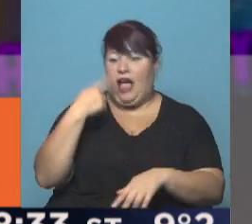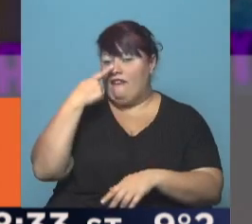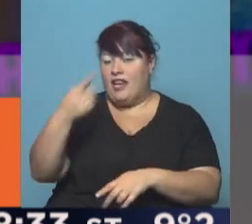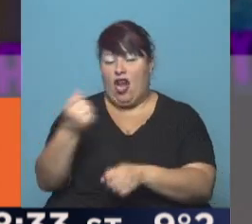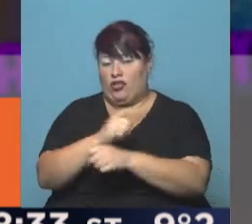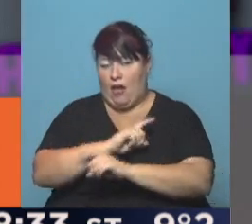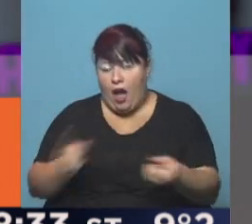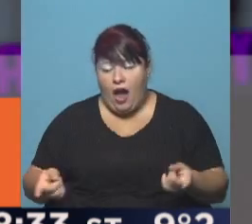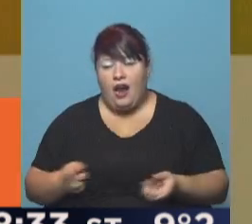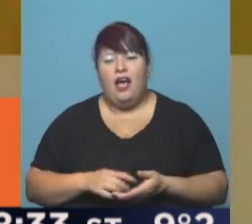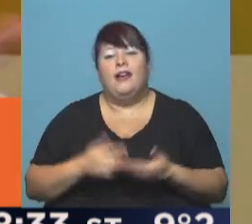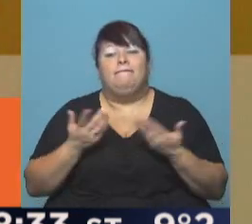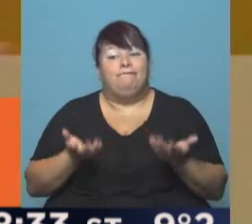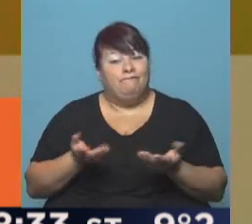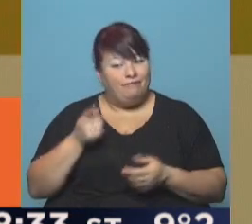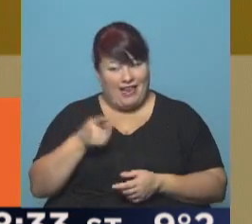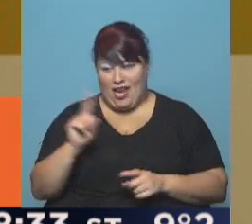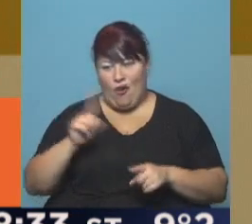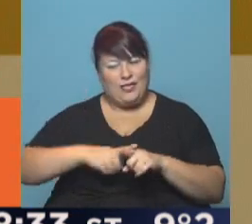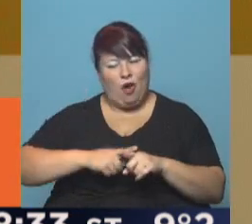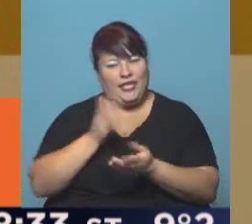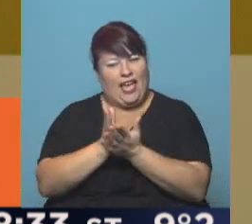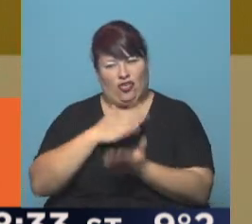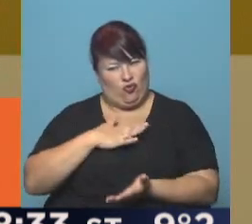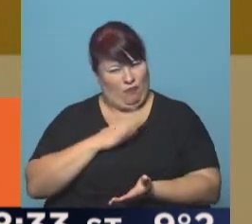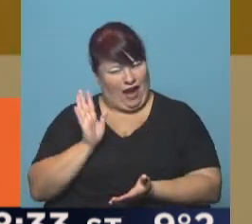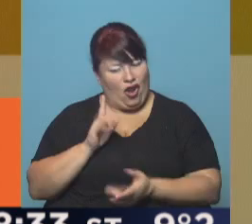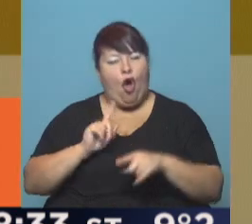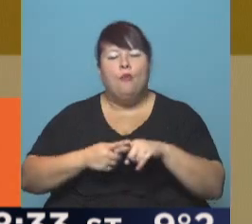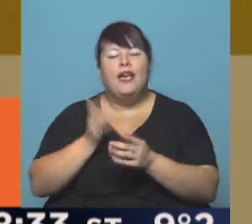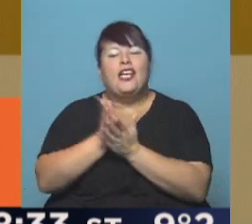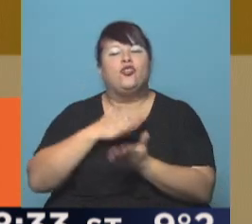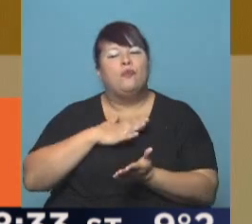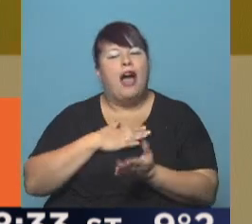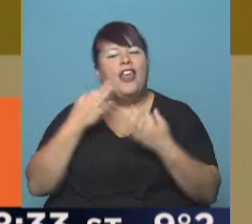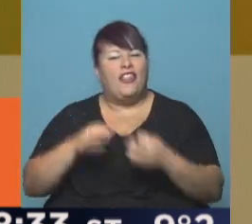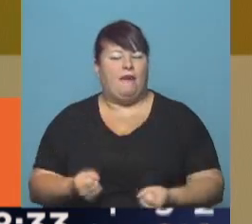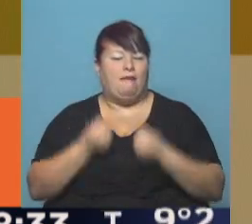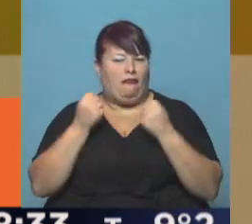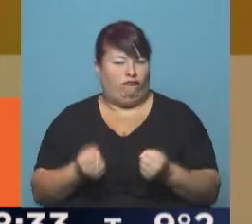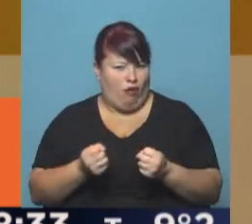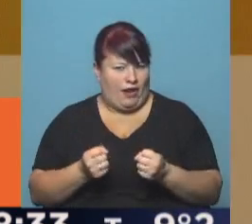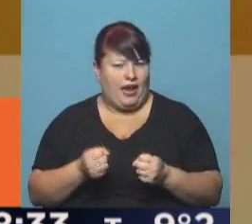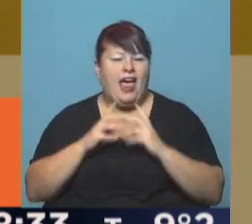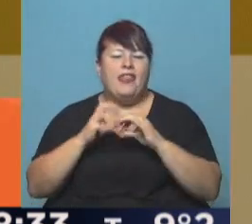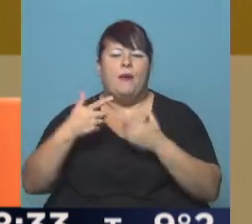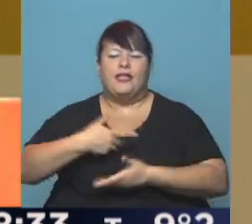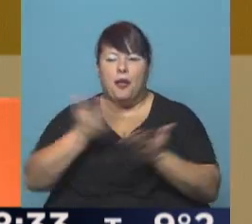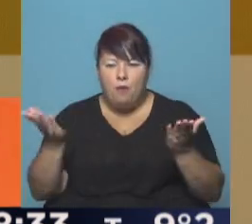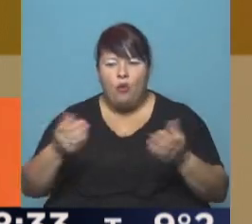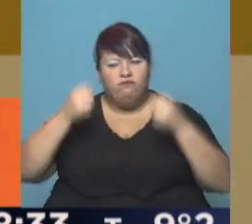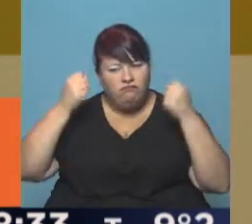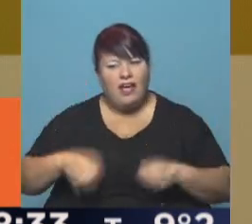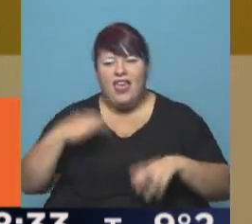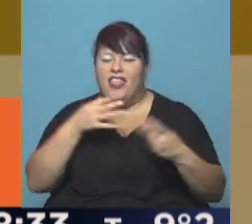terminaban trabajando. Entonces, eso no es política de derechos humanos. La política de derechos humanos tiene que ser fortalecida con el debate público y la convicción